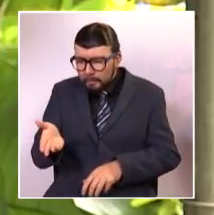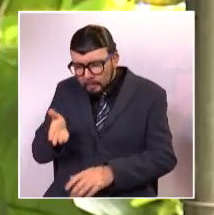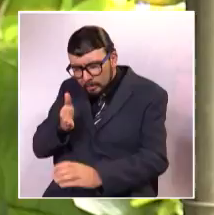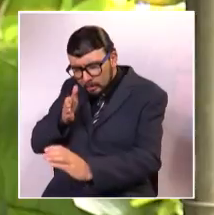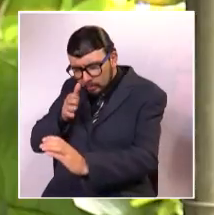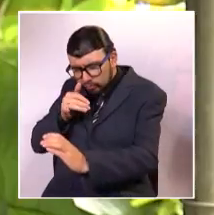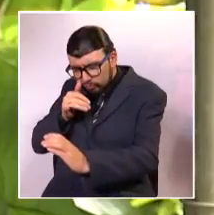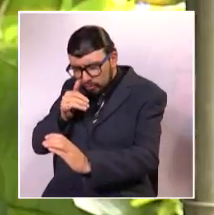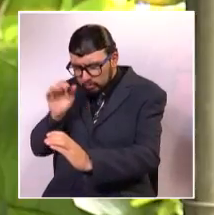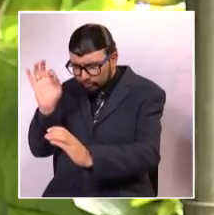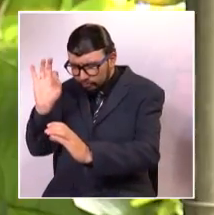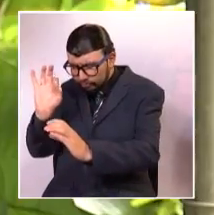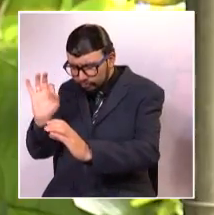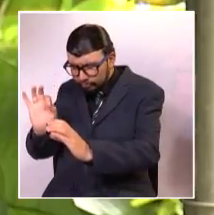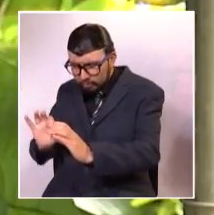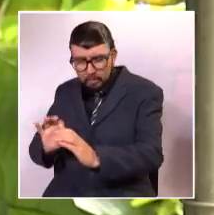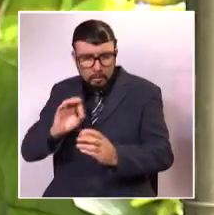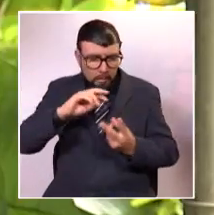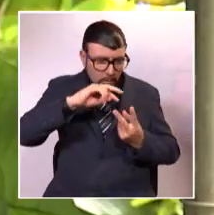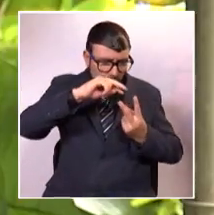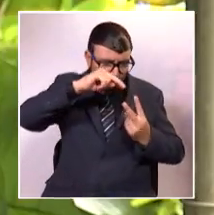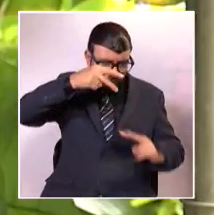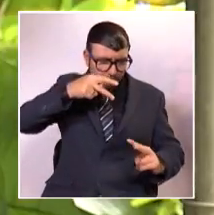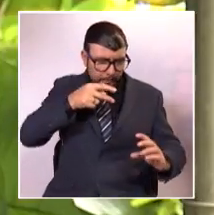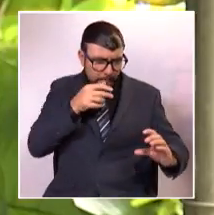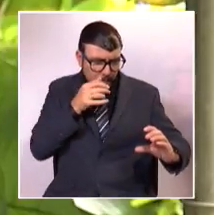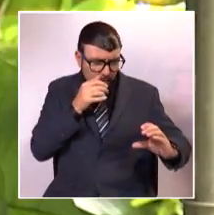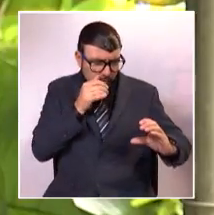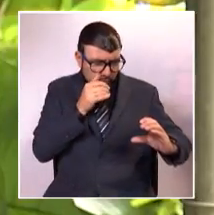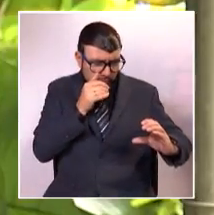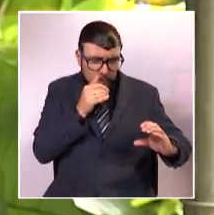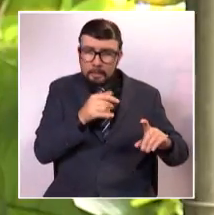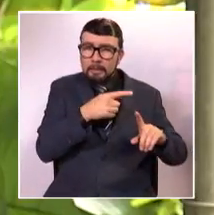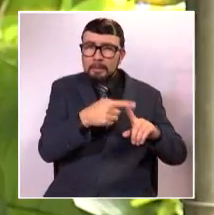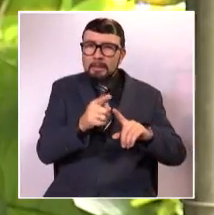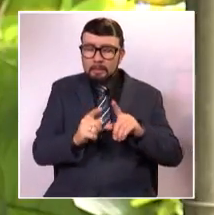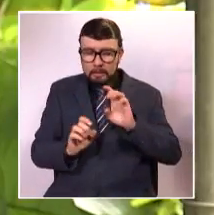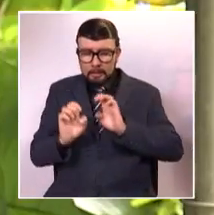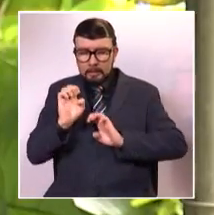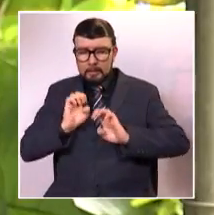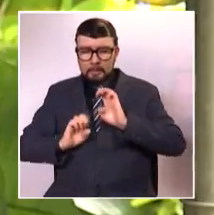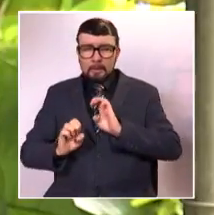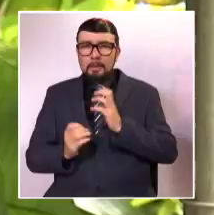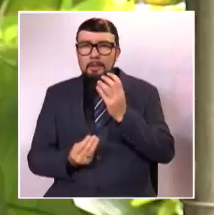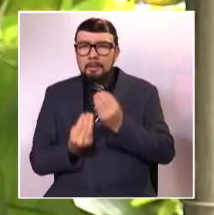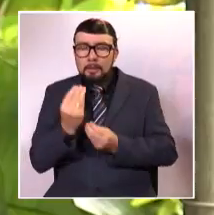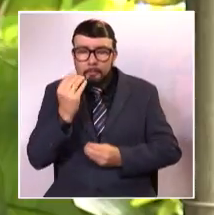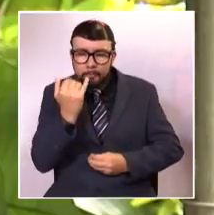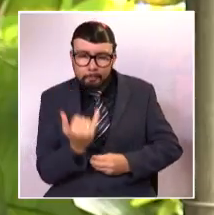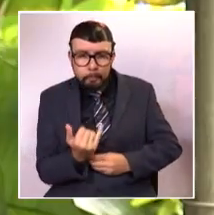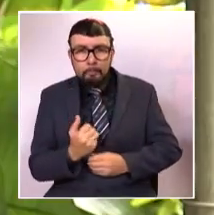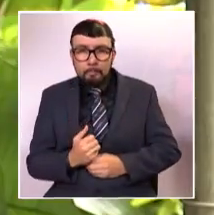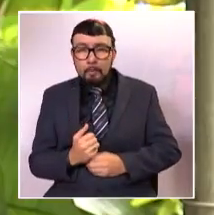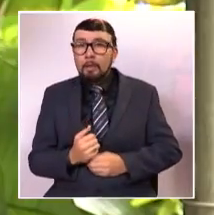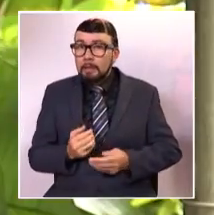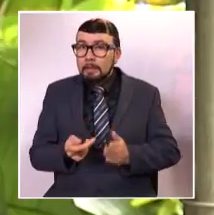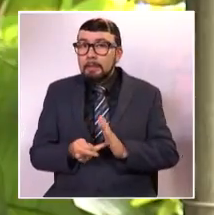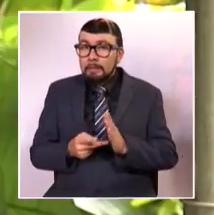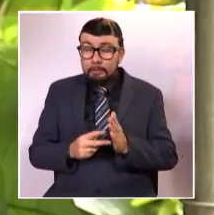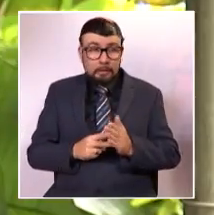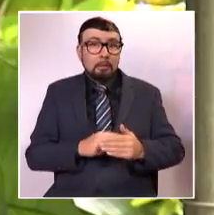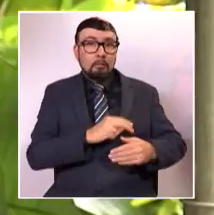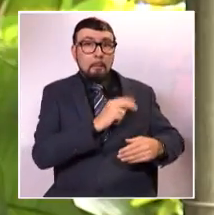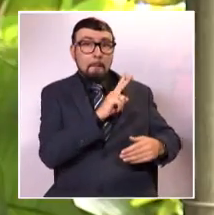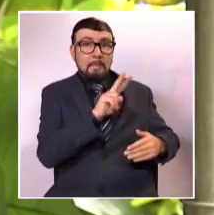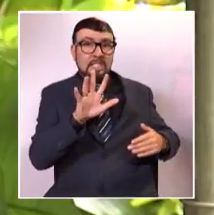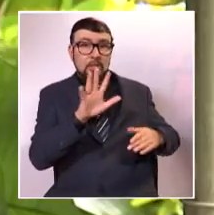molecular, de genética molecular y de inmunohistoquímica. Entonces ha sido un gran desarrollo en los últimos 25